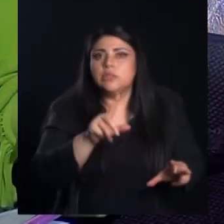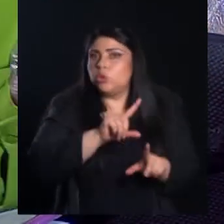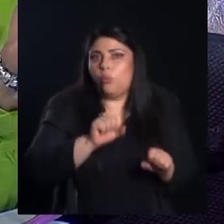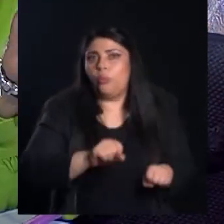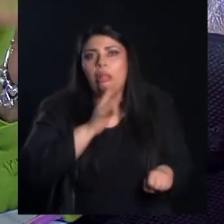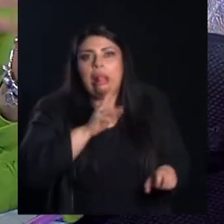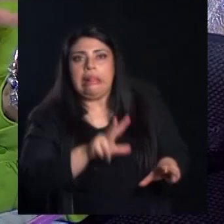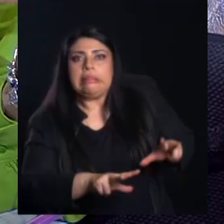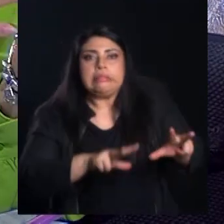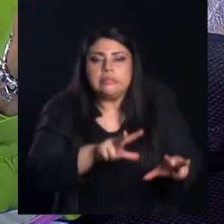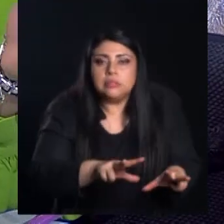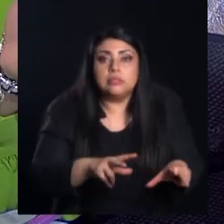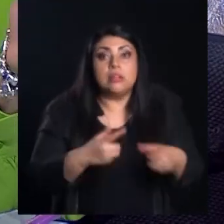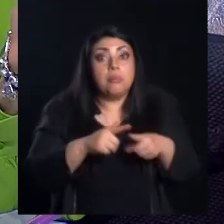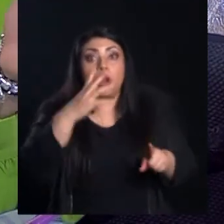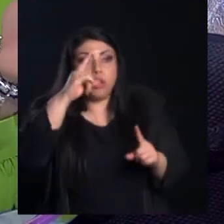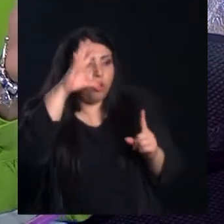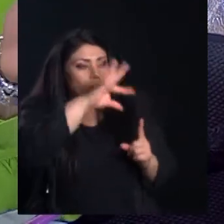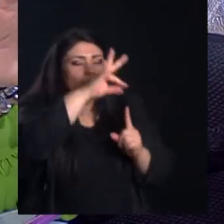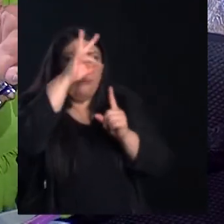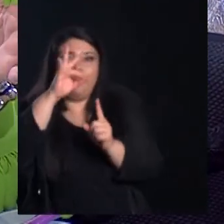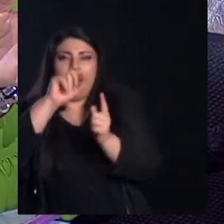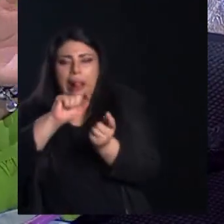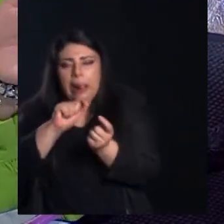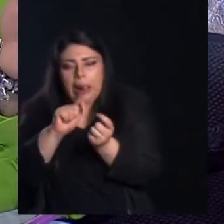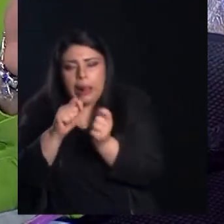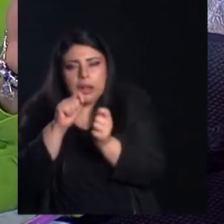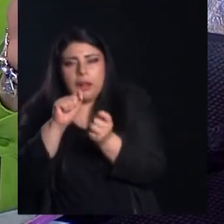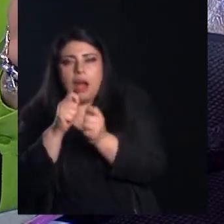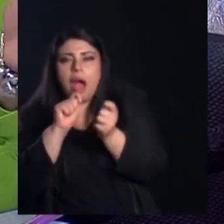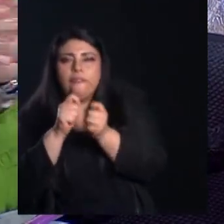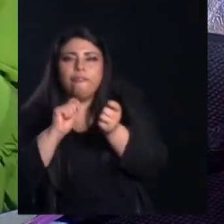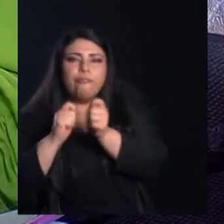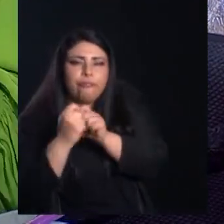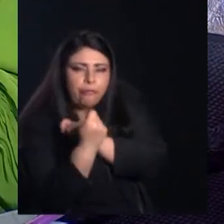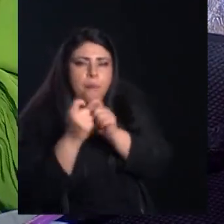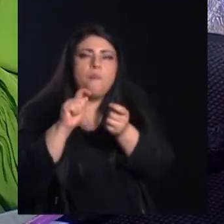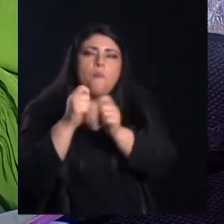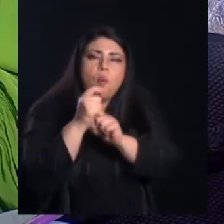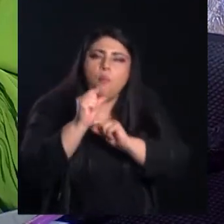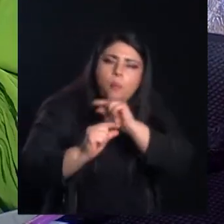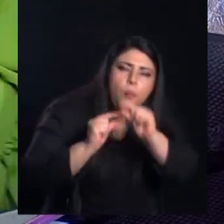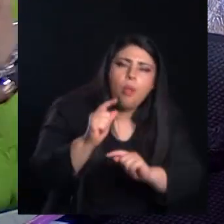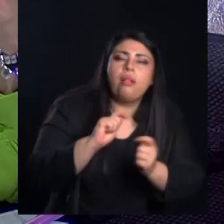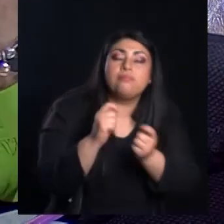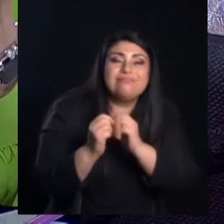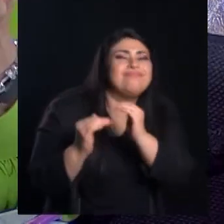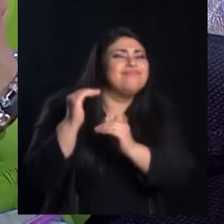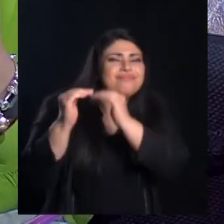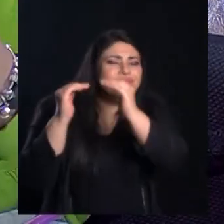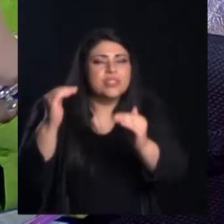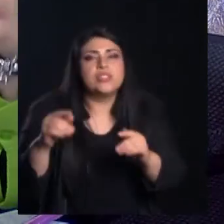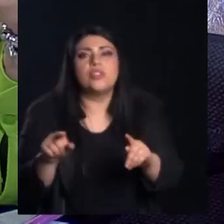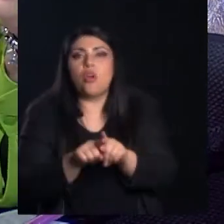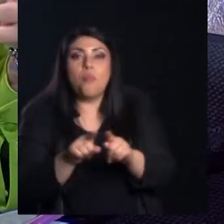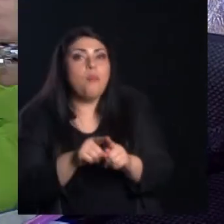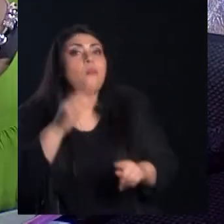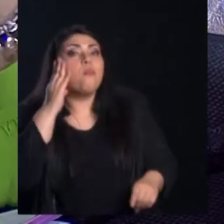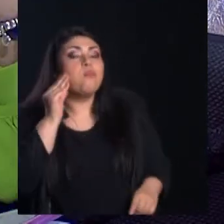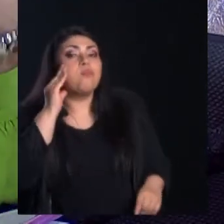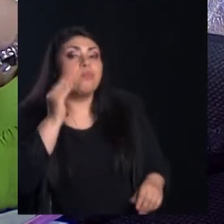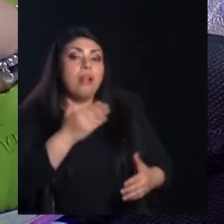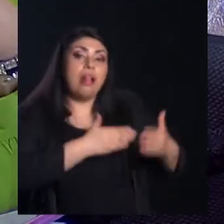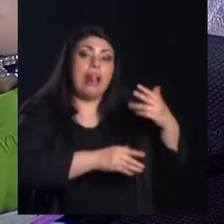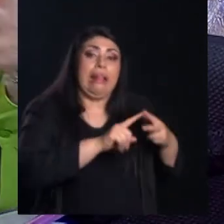y como dios lo va transformando a través de de de las plagas al principio